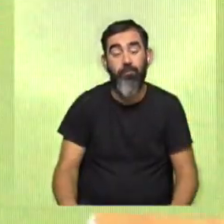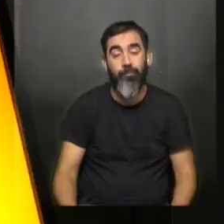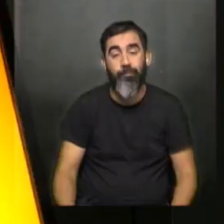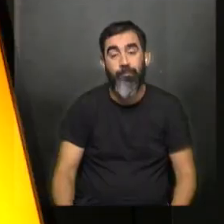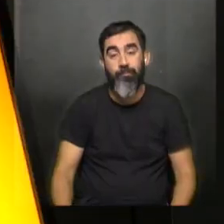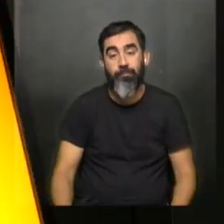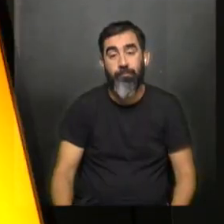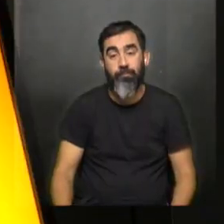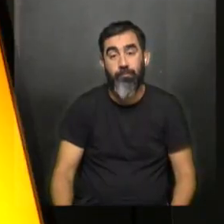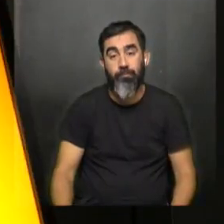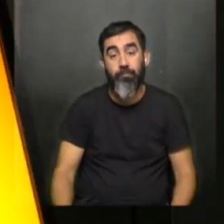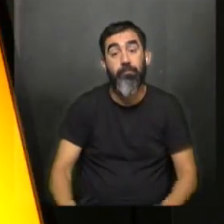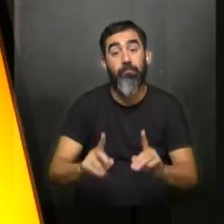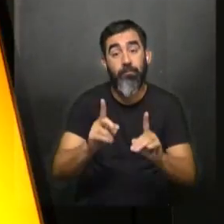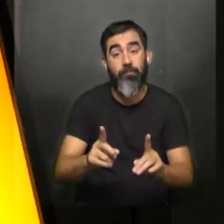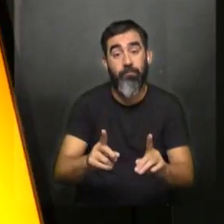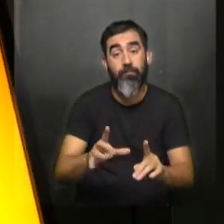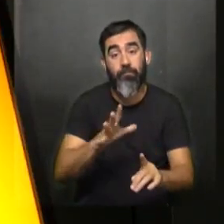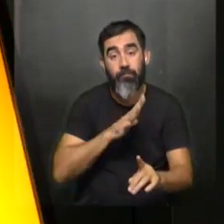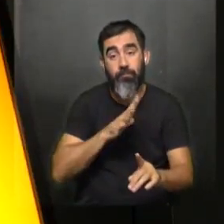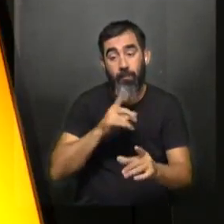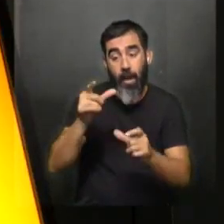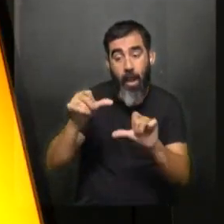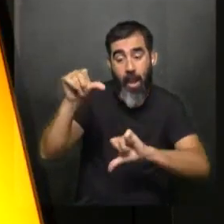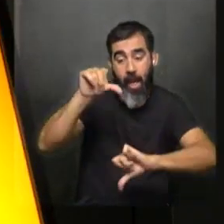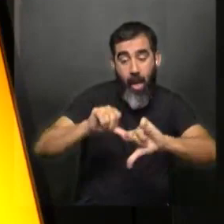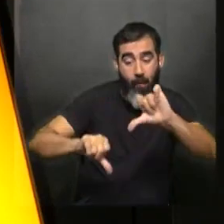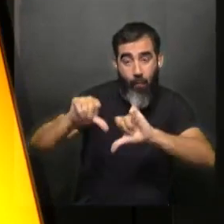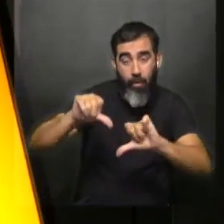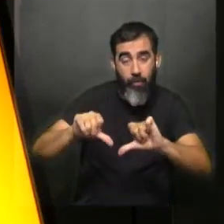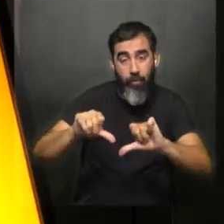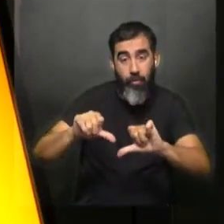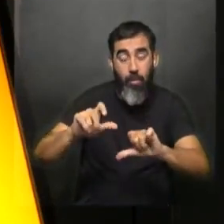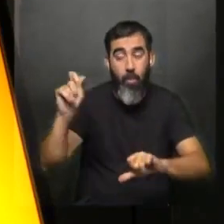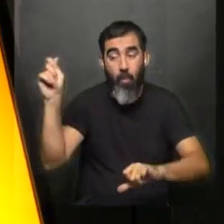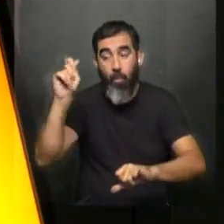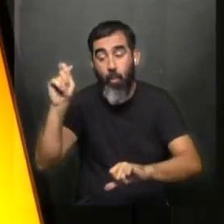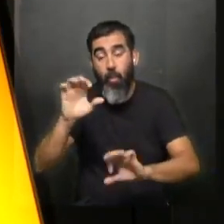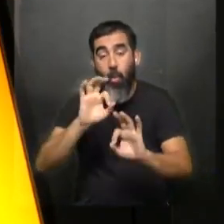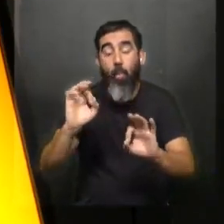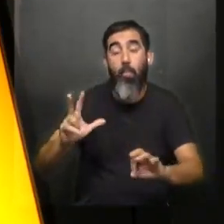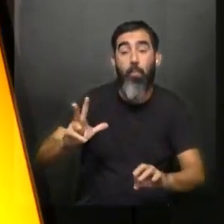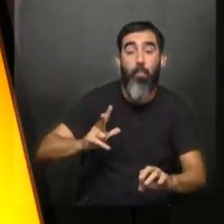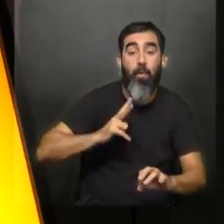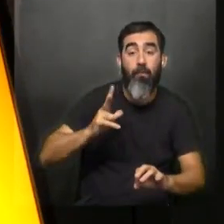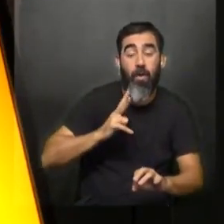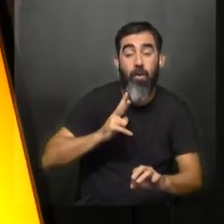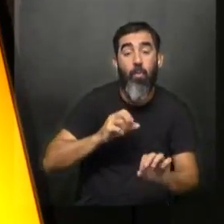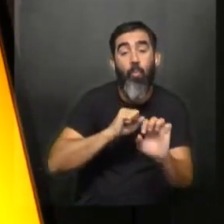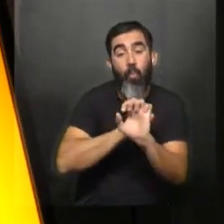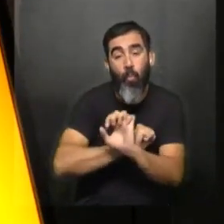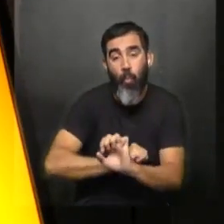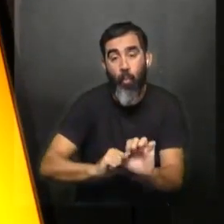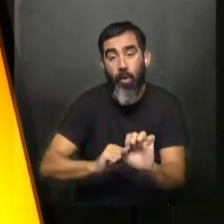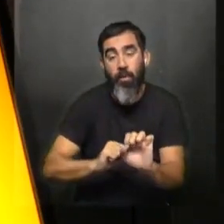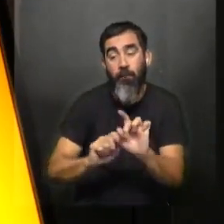Bueno, y lo importante es destacar que se cuente con este tipo de laboratorios para que justamente el sector público o el privado puedan acercarse a la